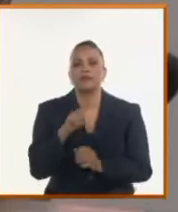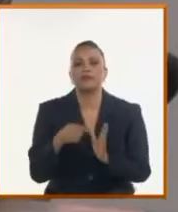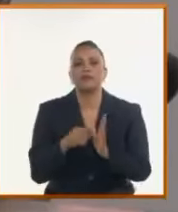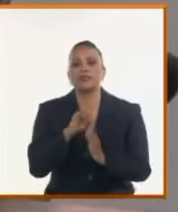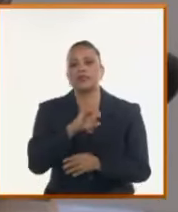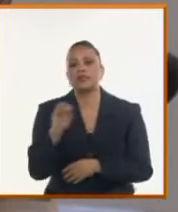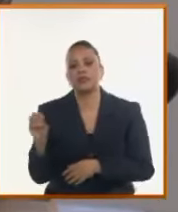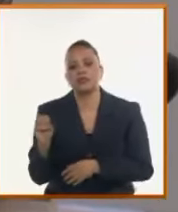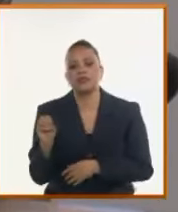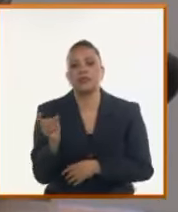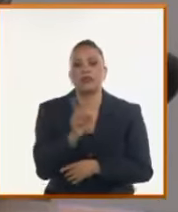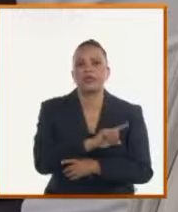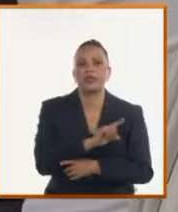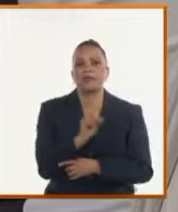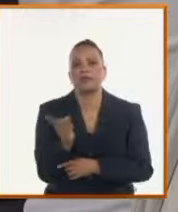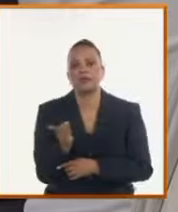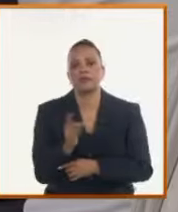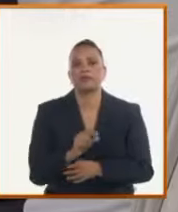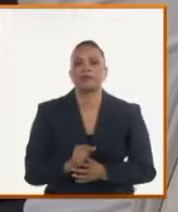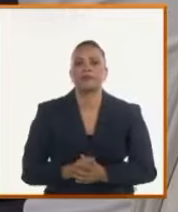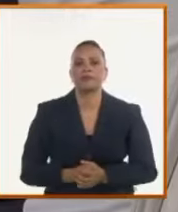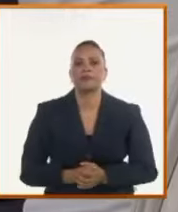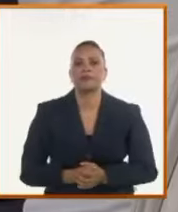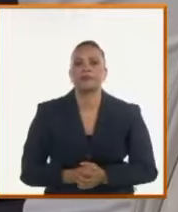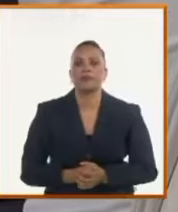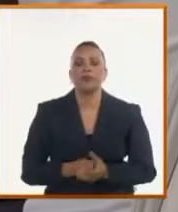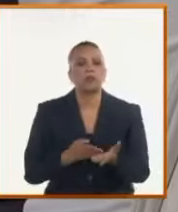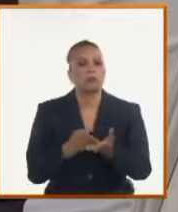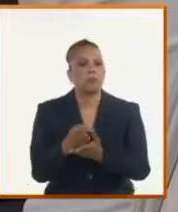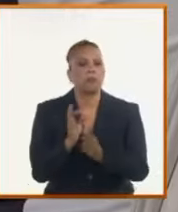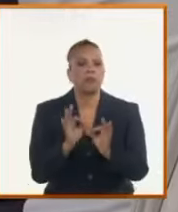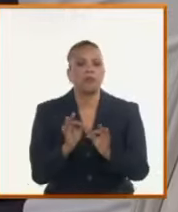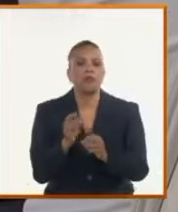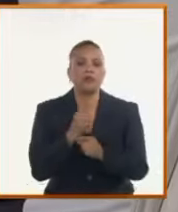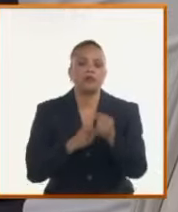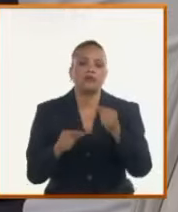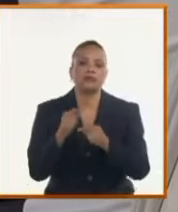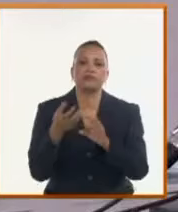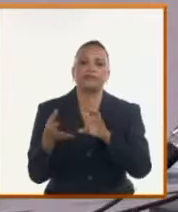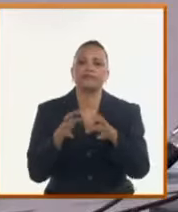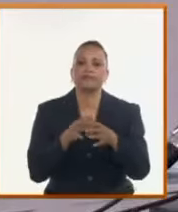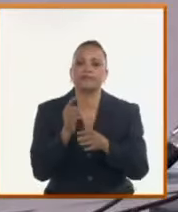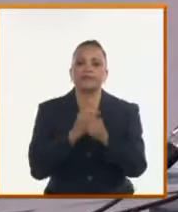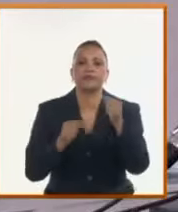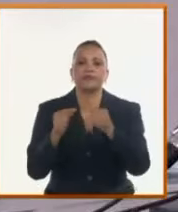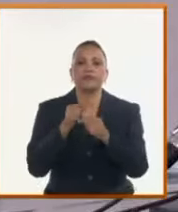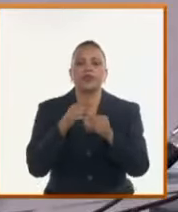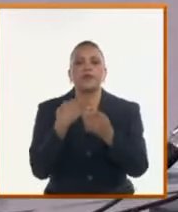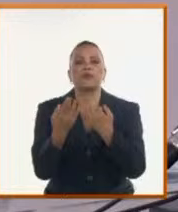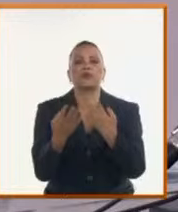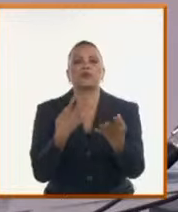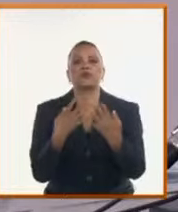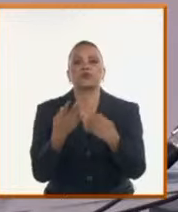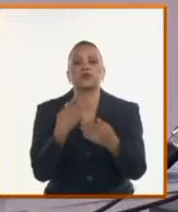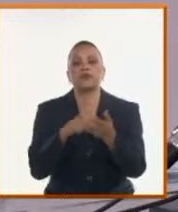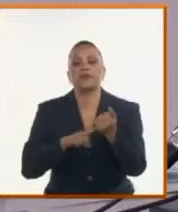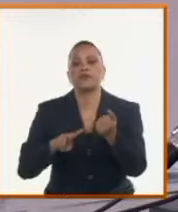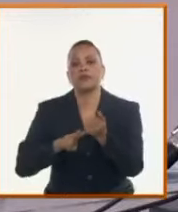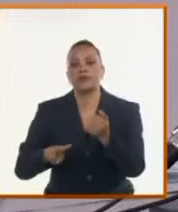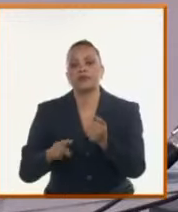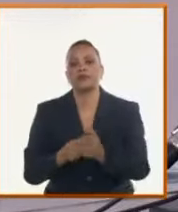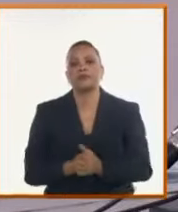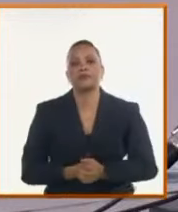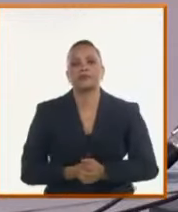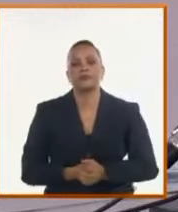pasajeros entre ida y vuelta Bueno Sigue siendo como decíamos hoy una de las vías fundamentales para el movimiento interprovincial en el en